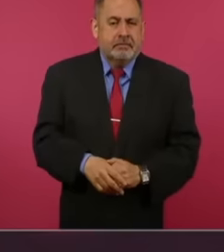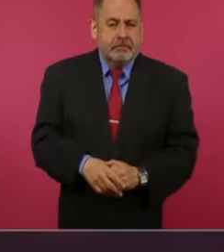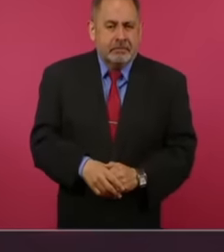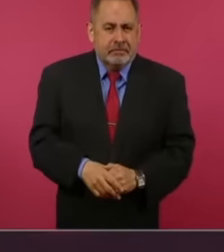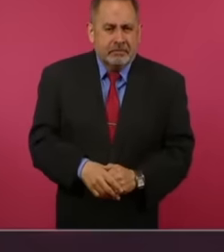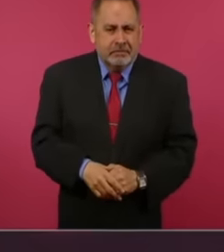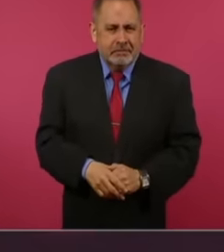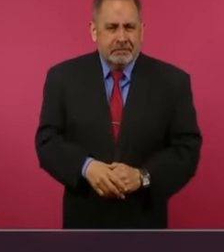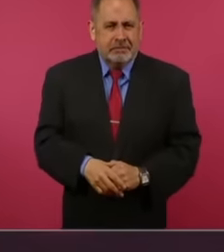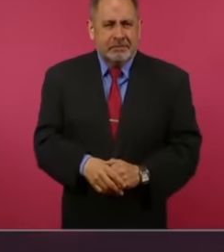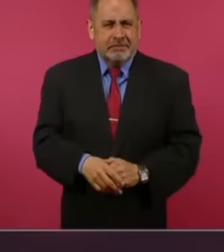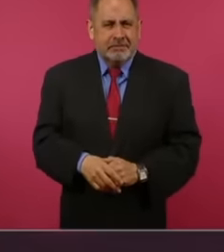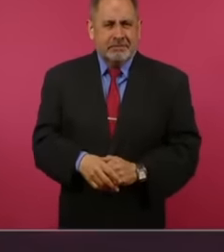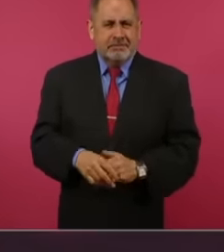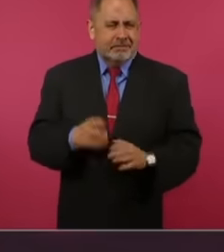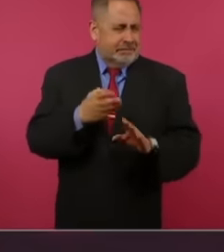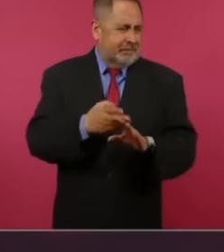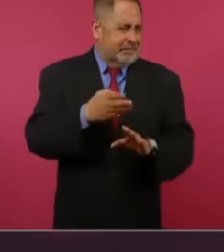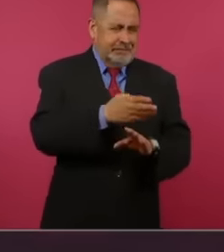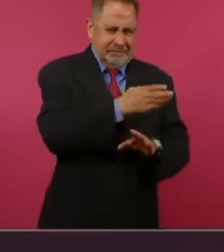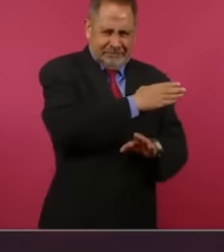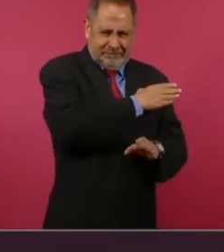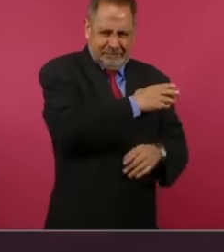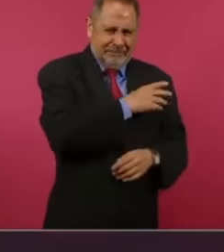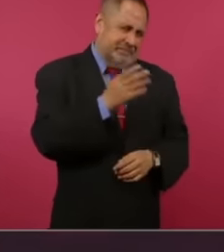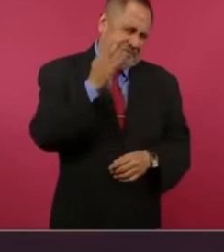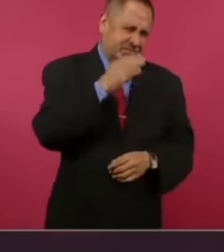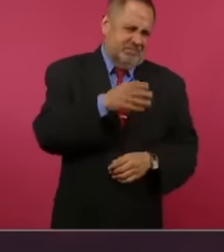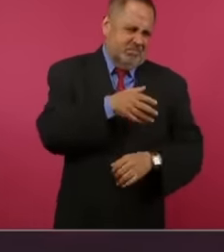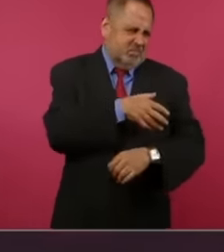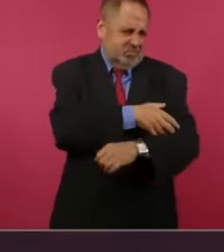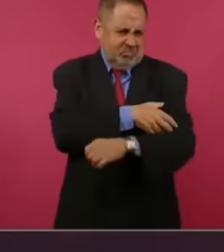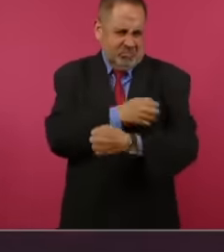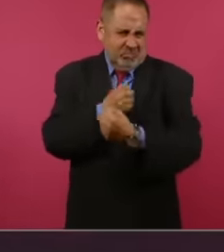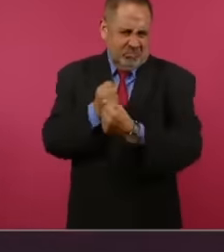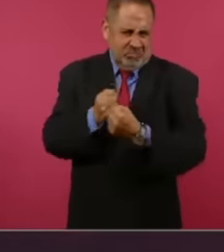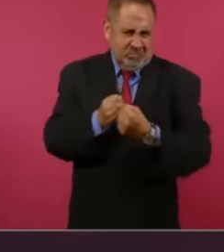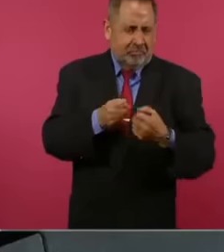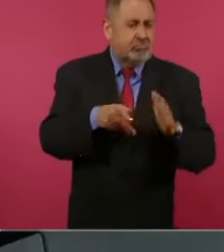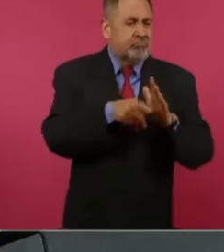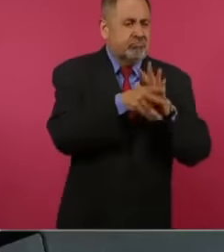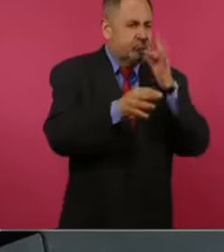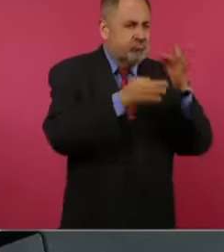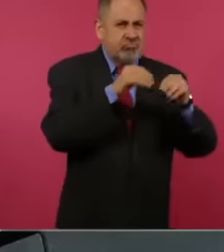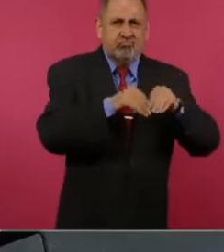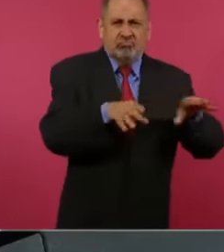con todo el poder que tenían y siguen teniendo los medios